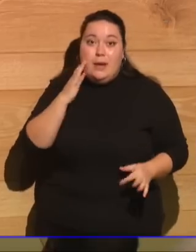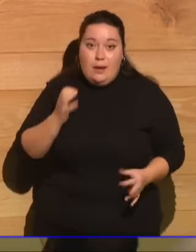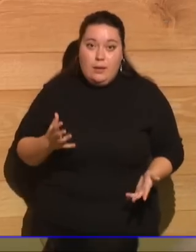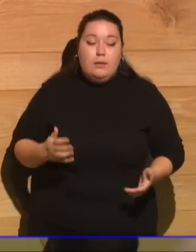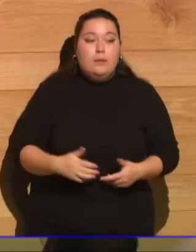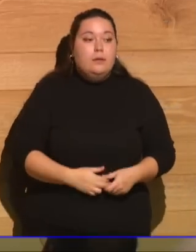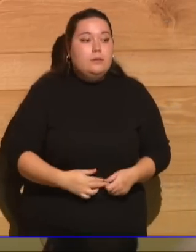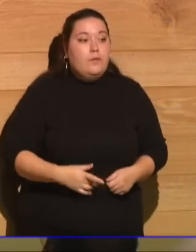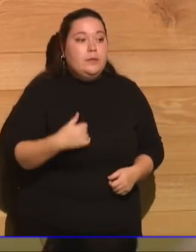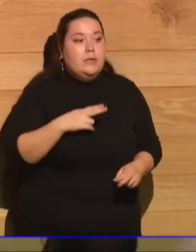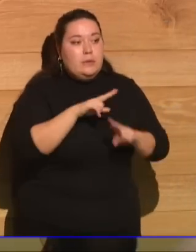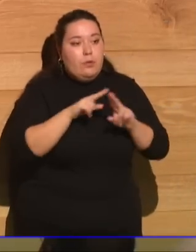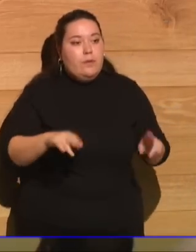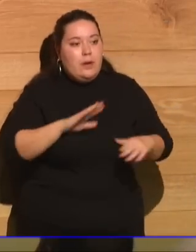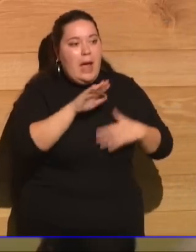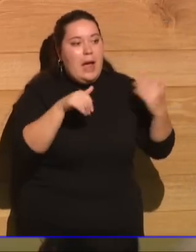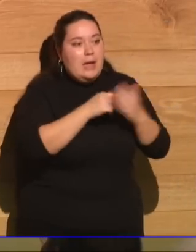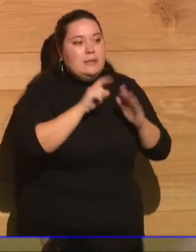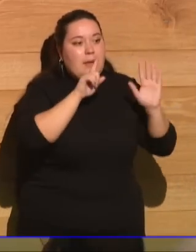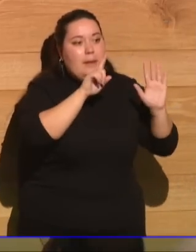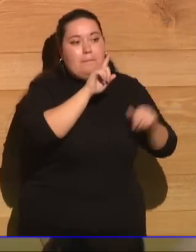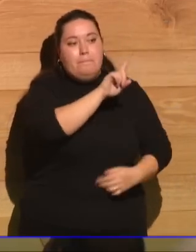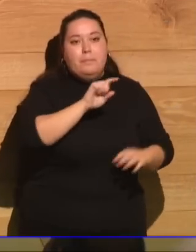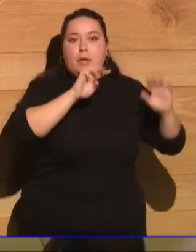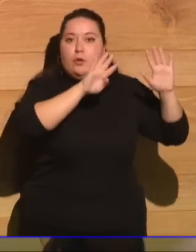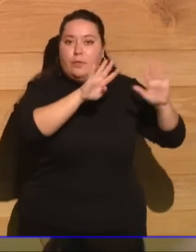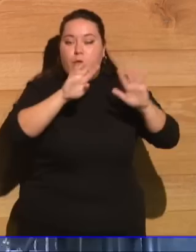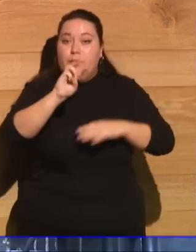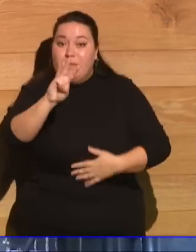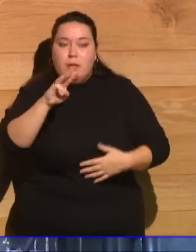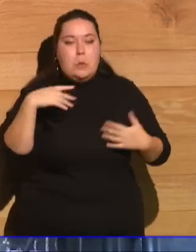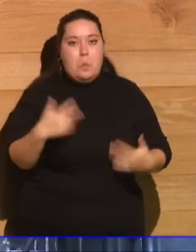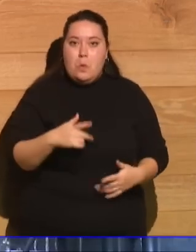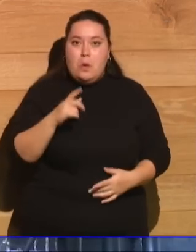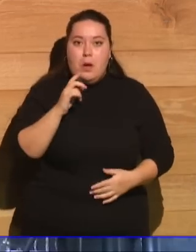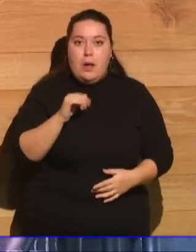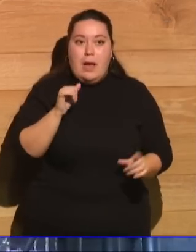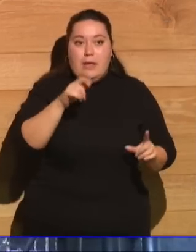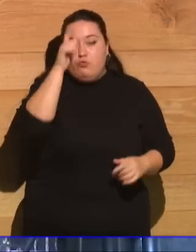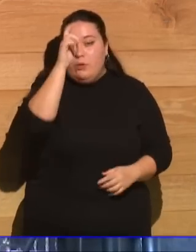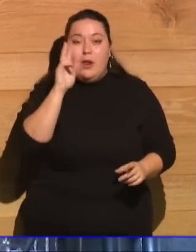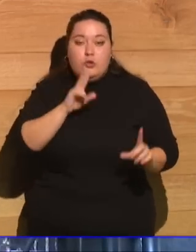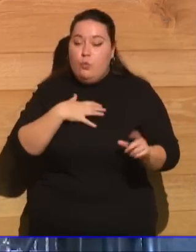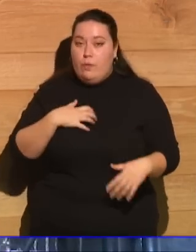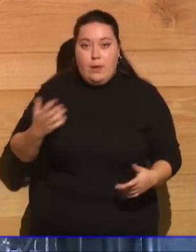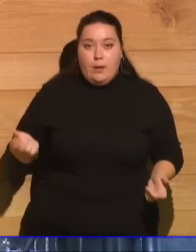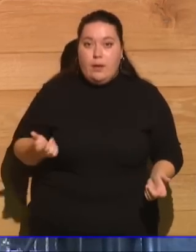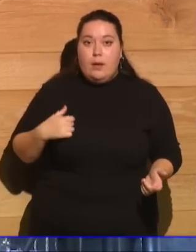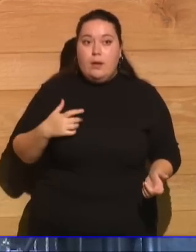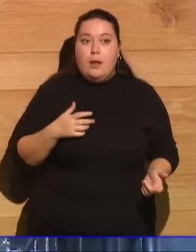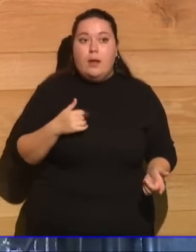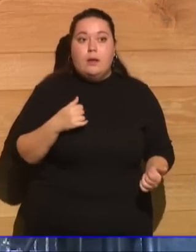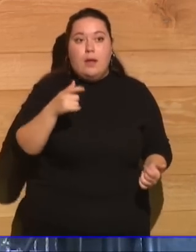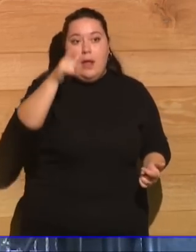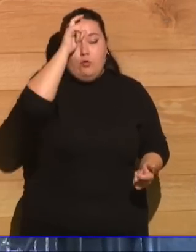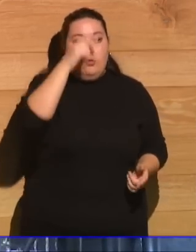A varios años en Hasta el 93. Hasta el 90, Eso sí, es. hasta el 93, fíjate. Hasta el 93 no se pudo ver esa película en Turquía al grito de, en turco, esta